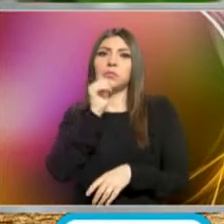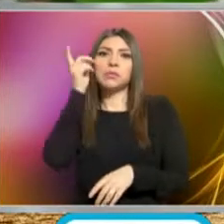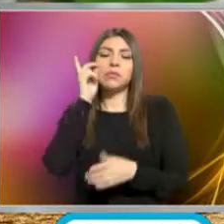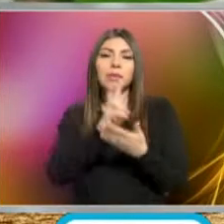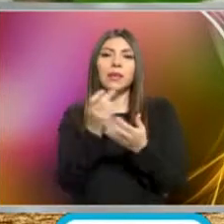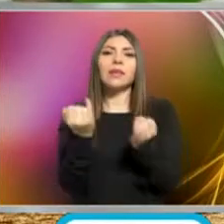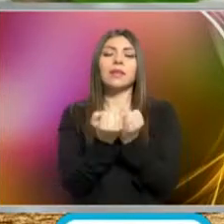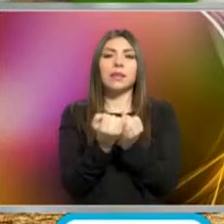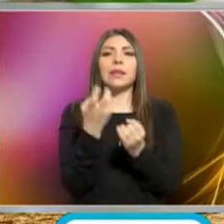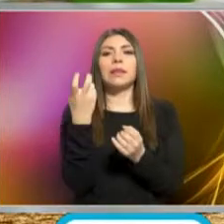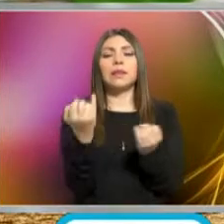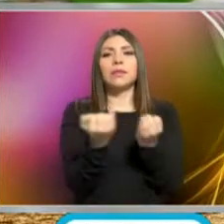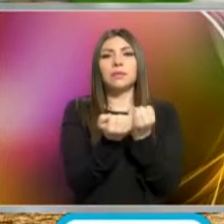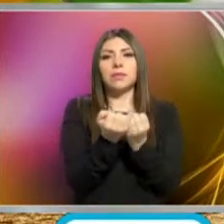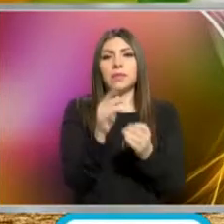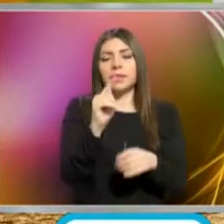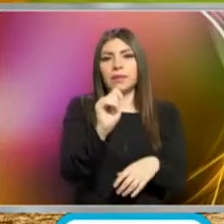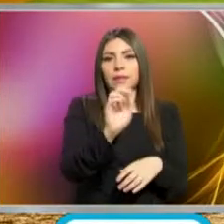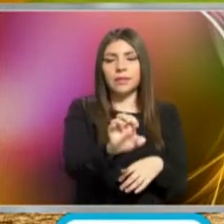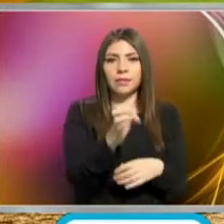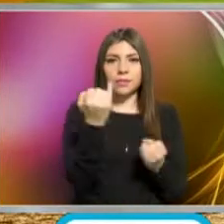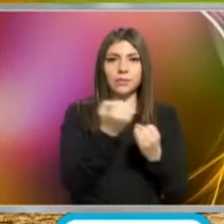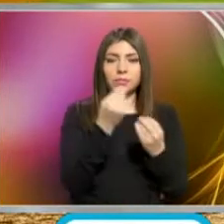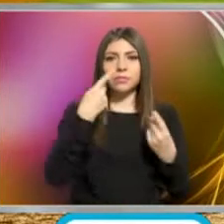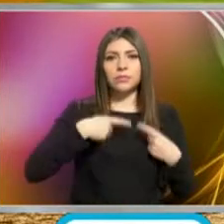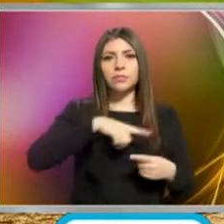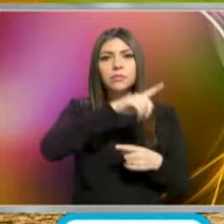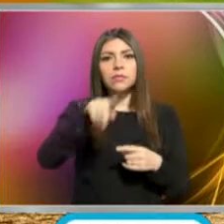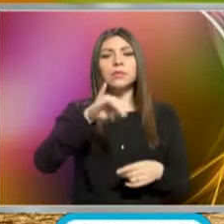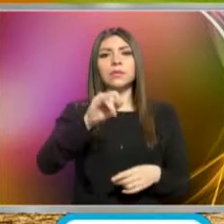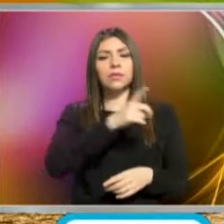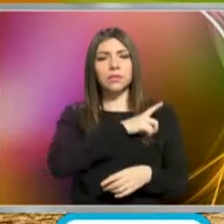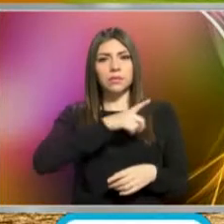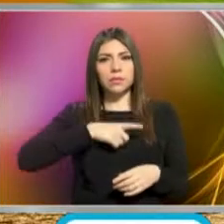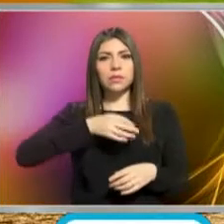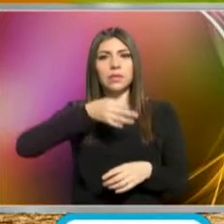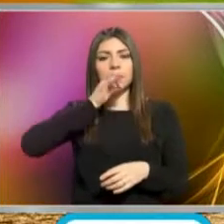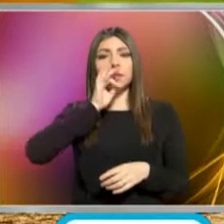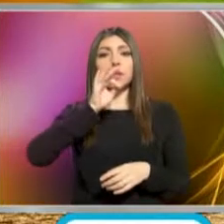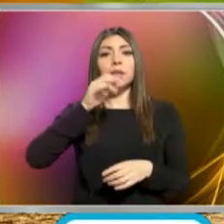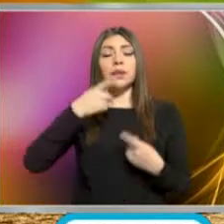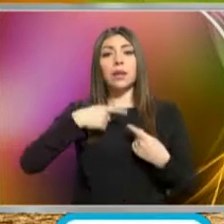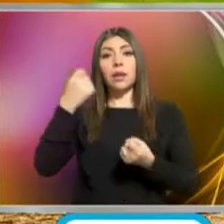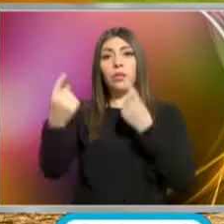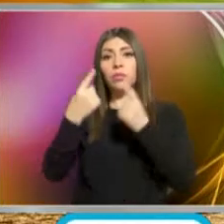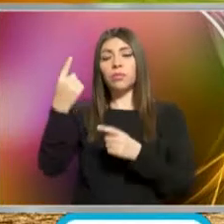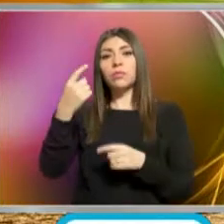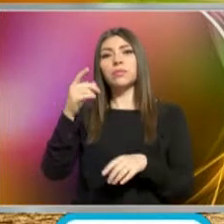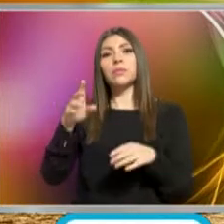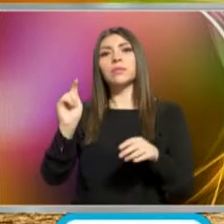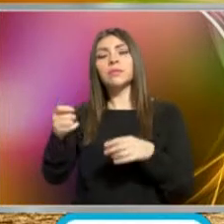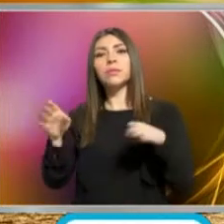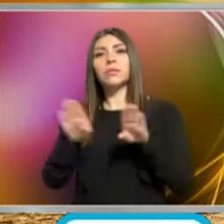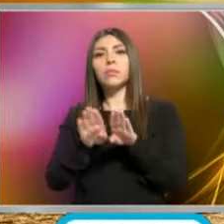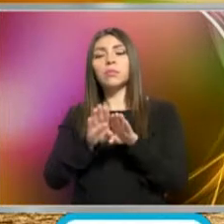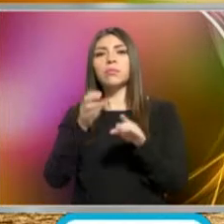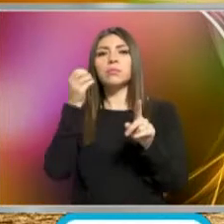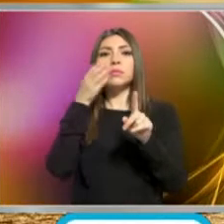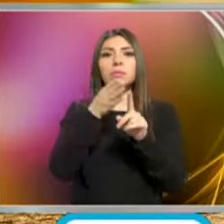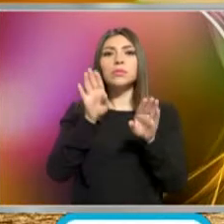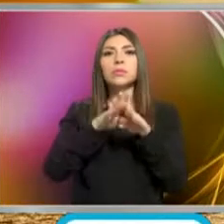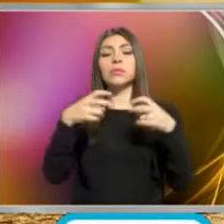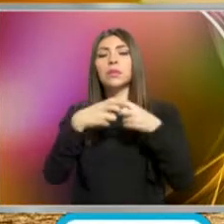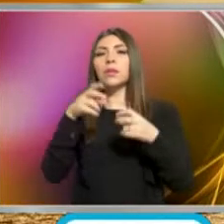lo puedo platicábamos. Sí. Y así es, a ellos sí les conviene tomarlo sin teína. Y ahí, al estar concentrado solo con